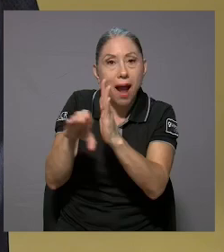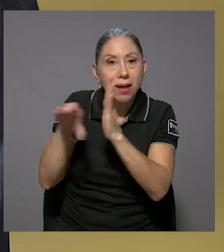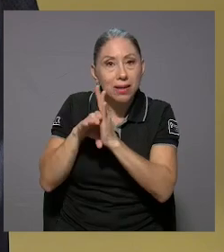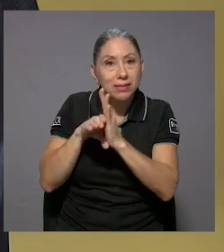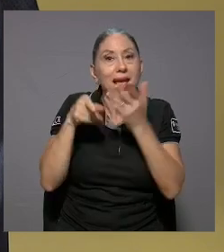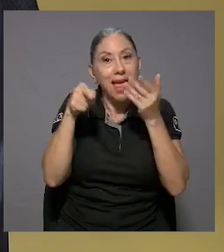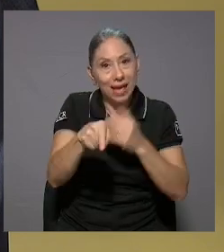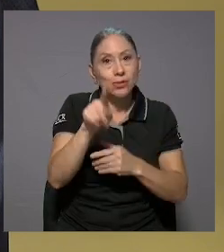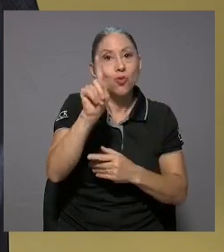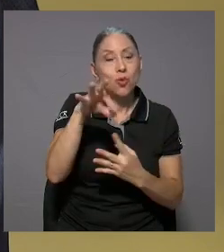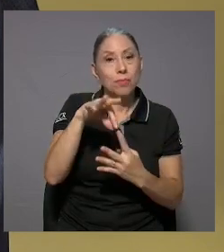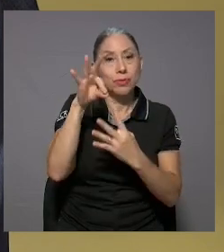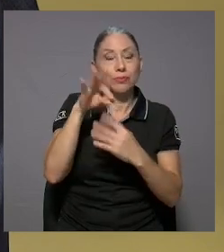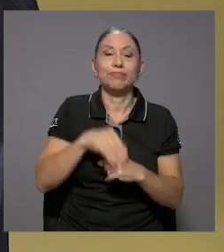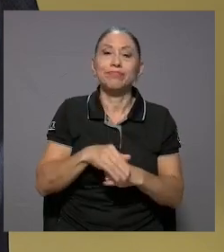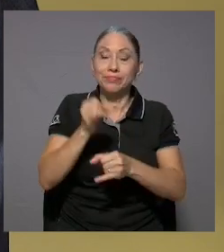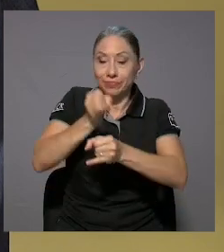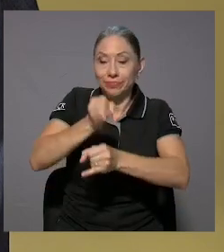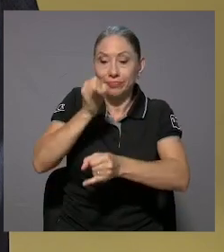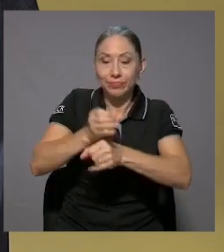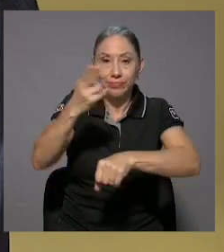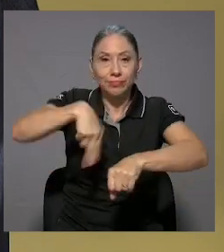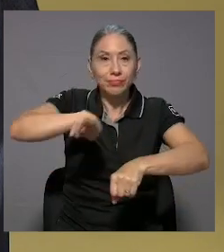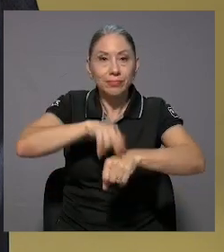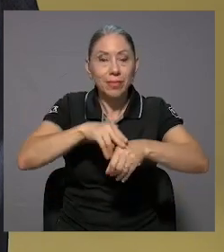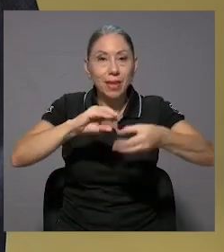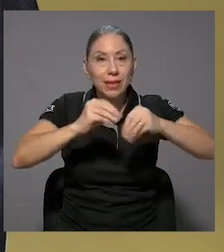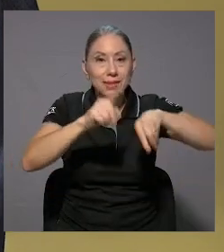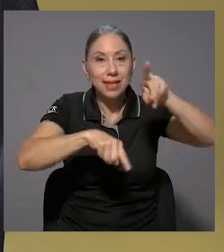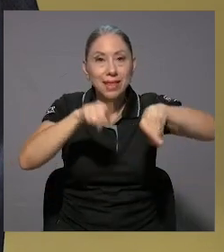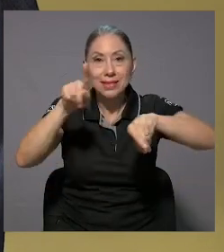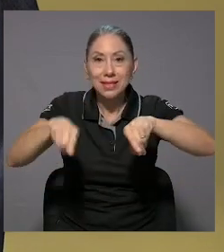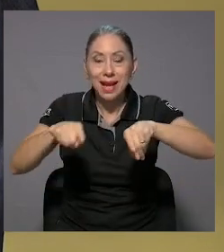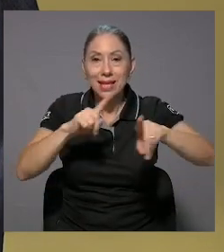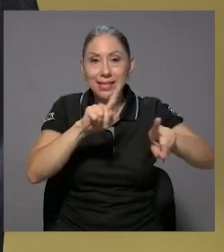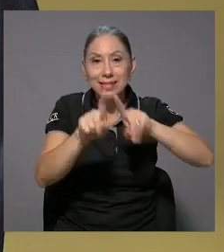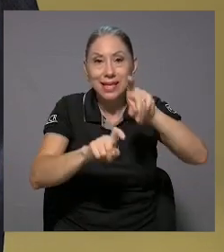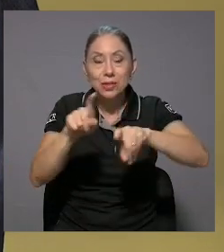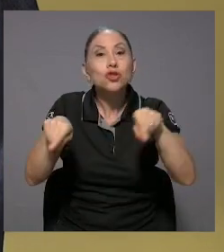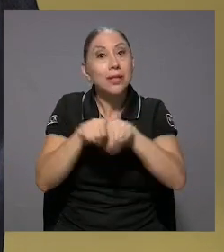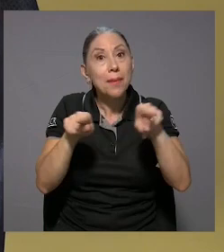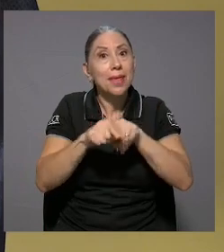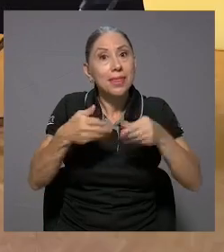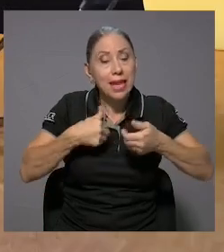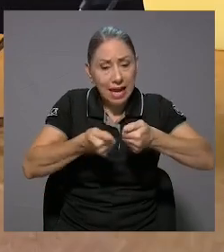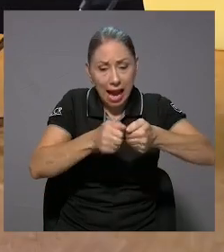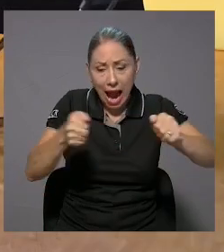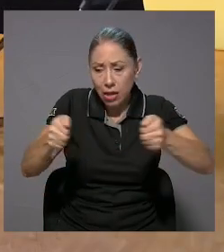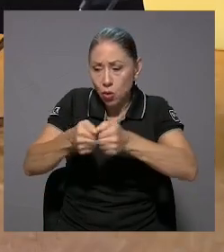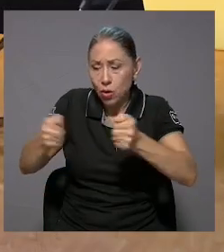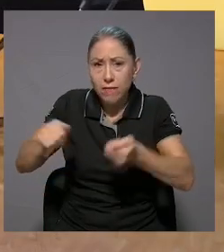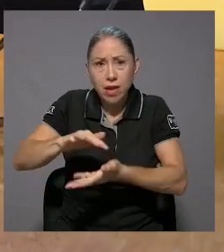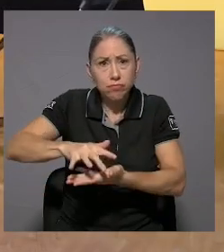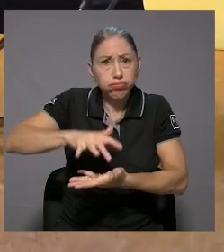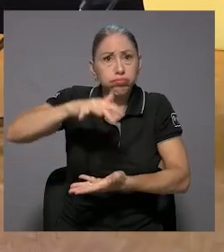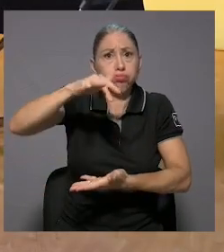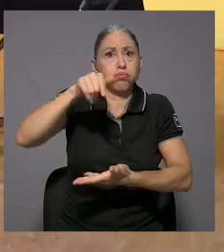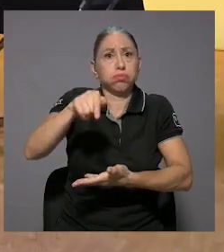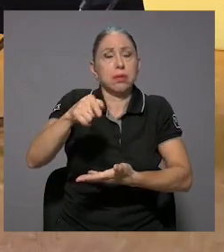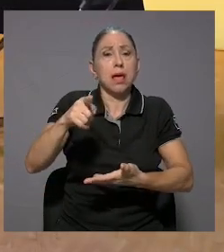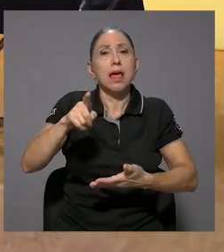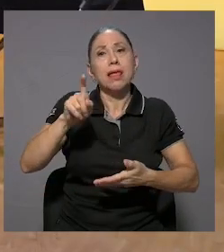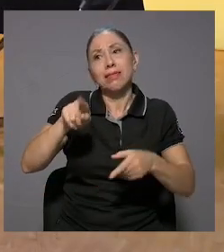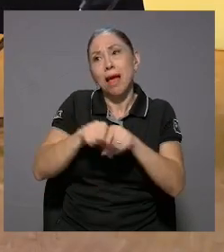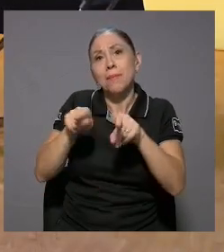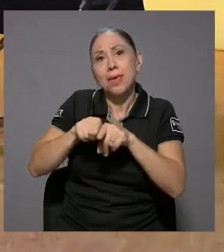alternativa. Y el Instituto Nacional de Estadística y Censos también tiene una cartografía muy fuerte, ¿verdad? Entonces habría que explorar de parte